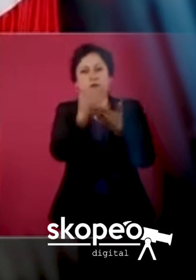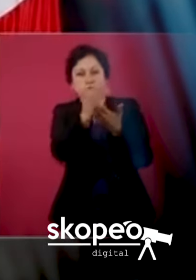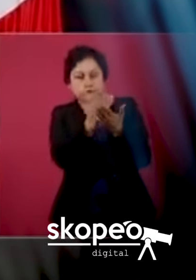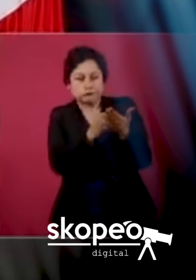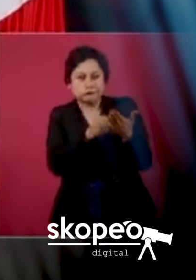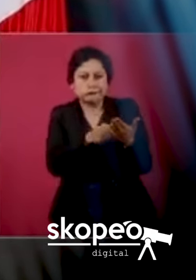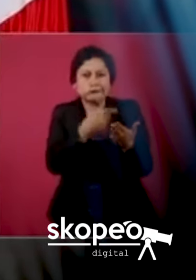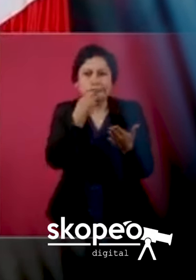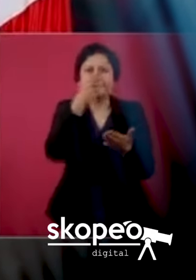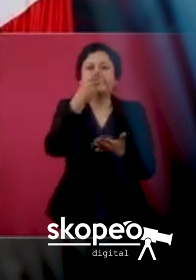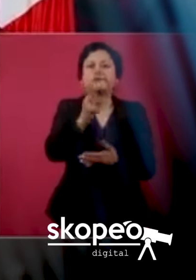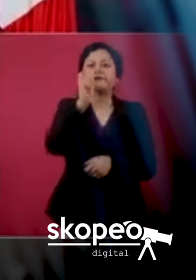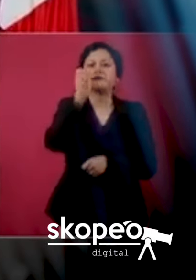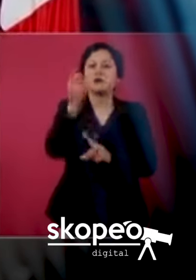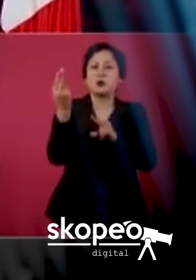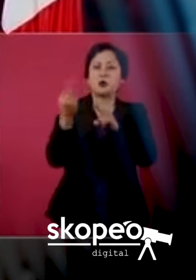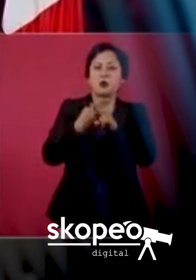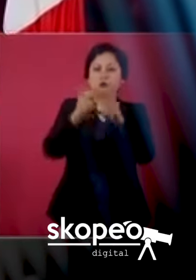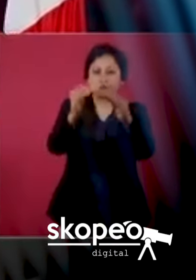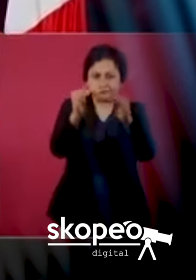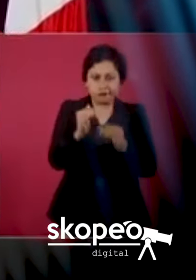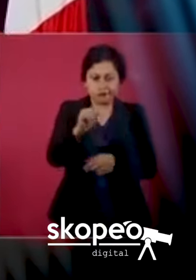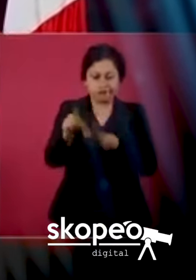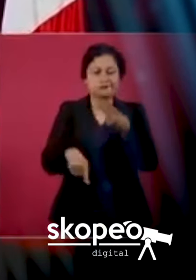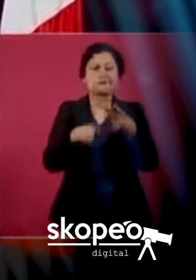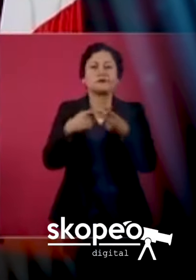homicidios, menos robos,